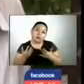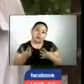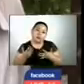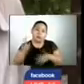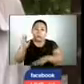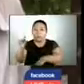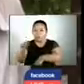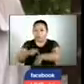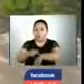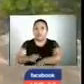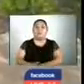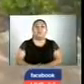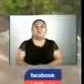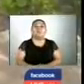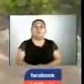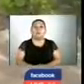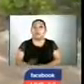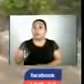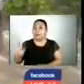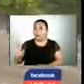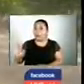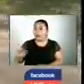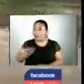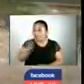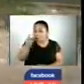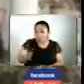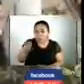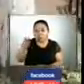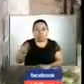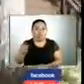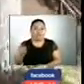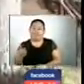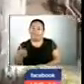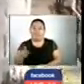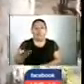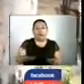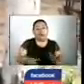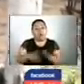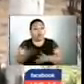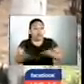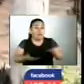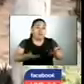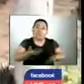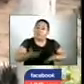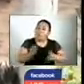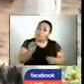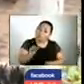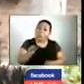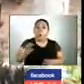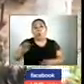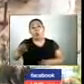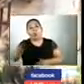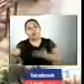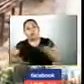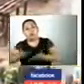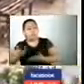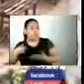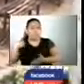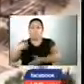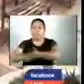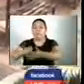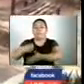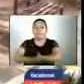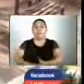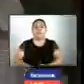mirato pero no todos los días son buenos a veces las ventas están malas pero a Jorge nada lo